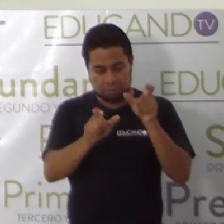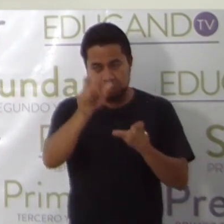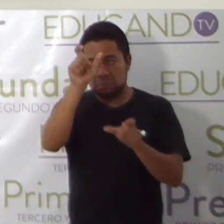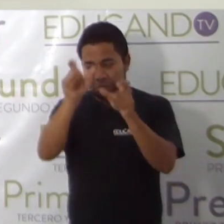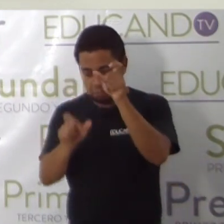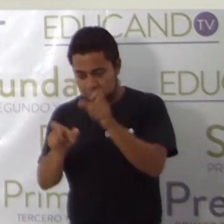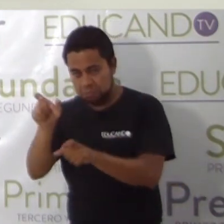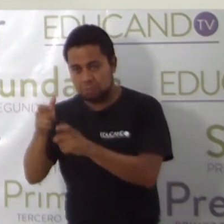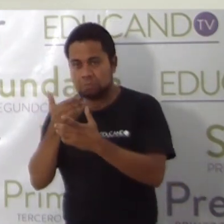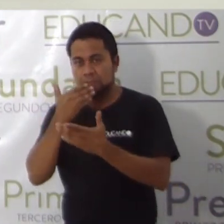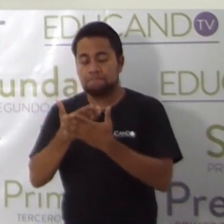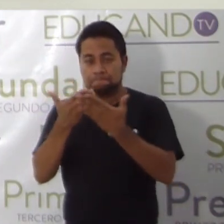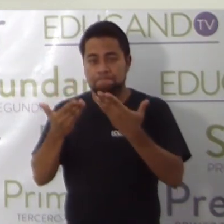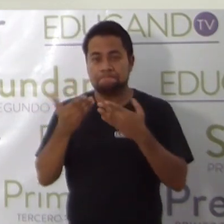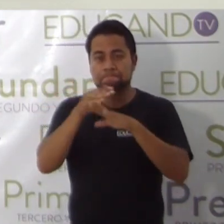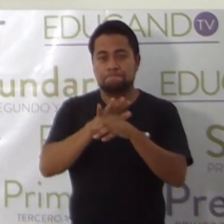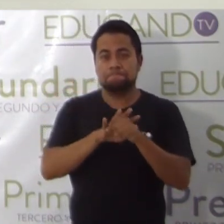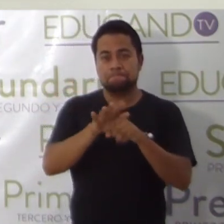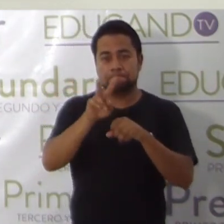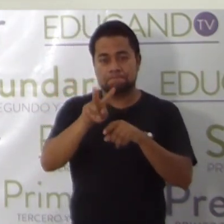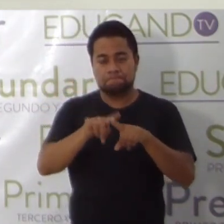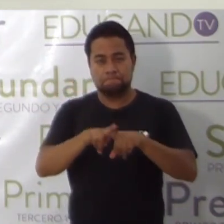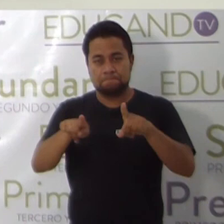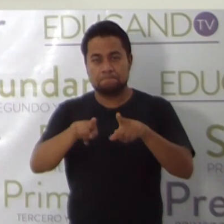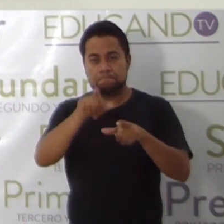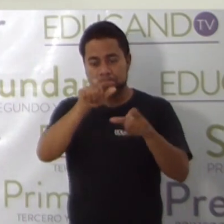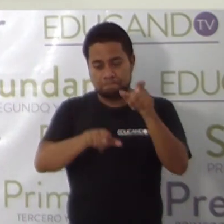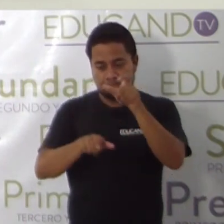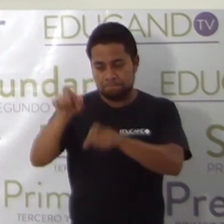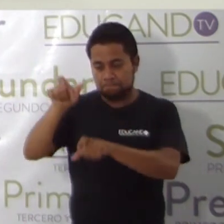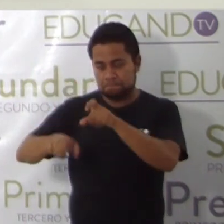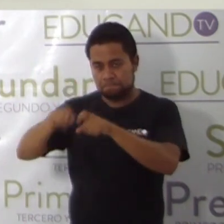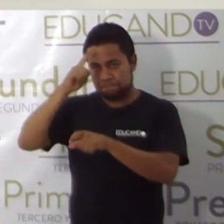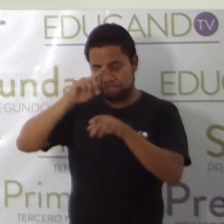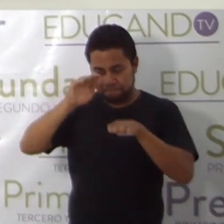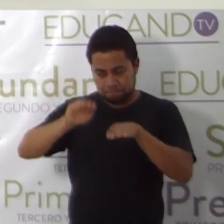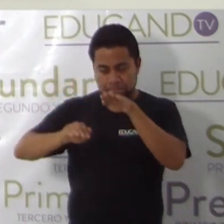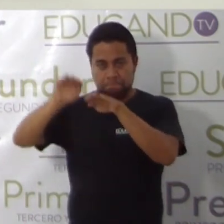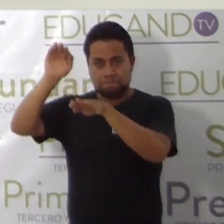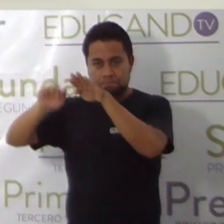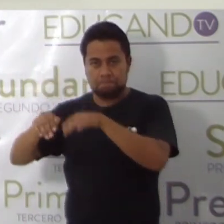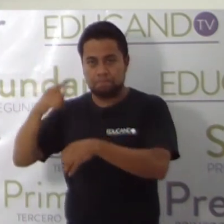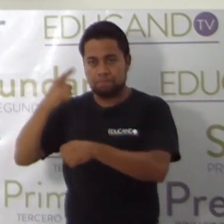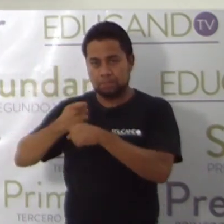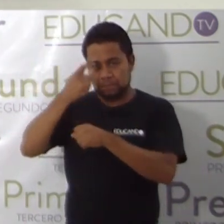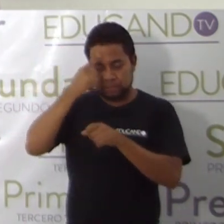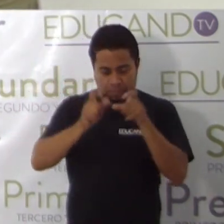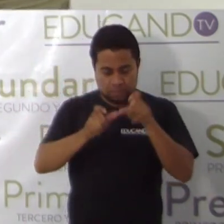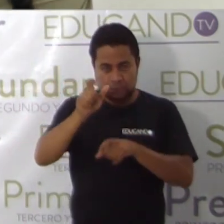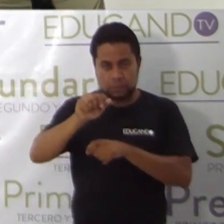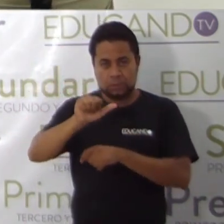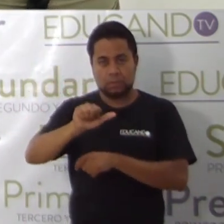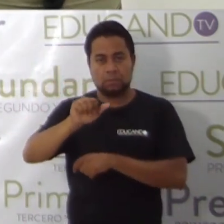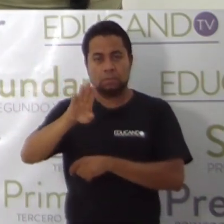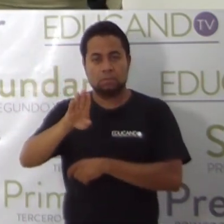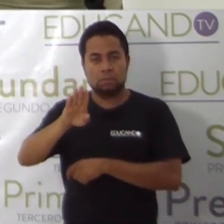pasar a nuestros dos tipos de tabla de frecuencia. Vamos a ver primero la tabla de frecuencia absoluta.